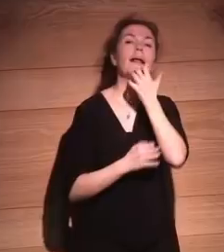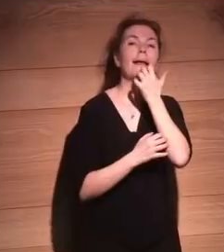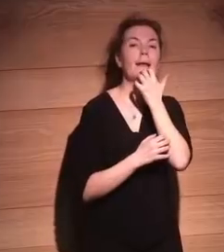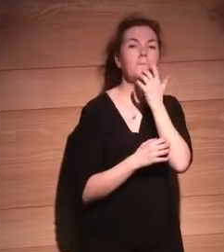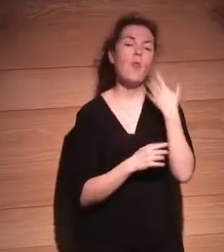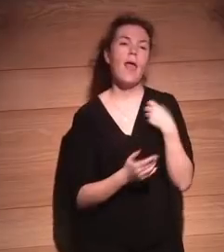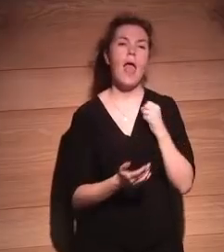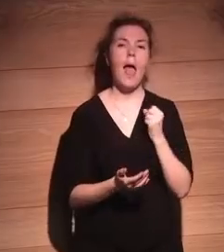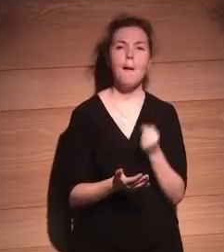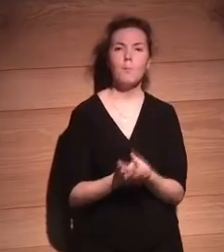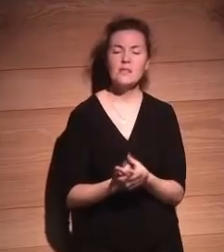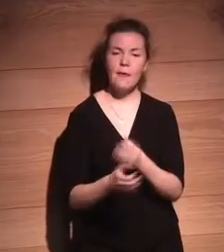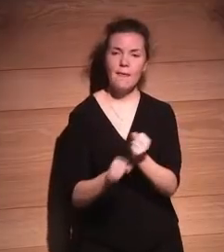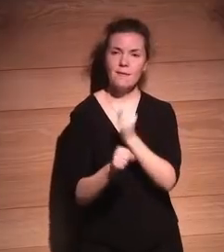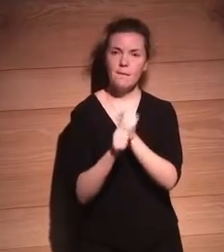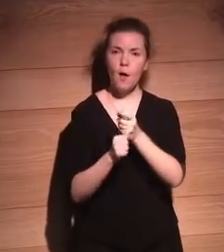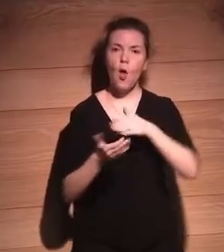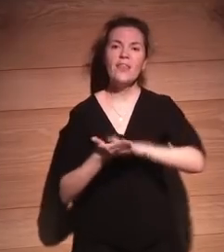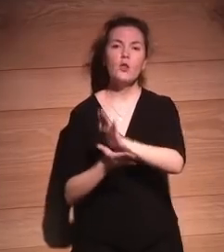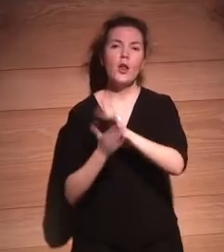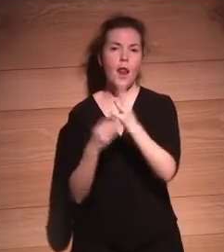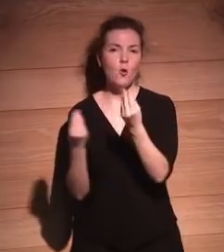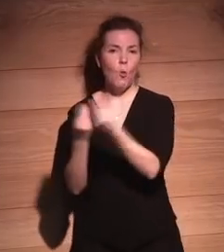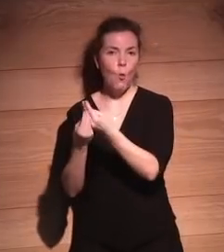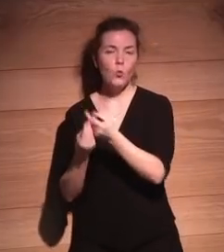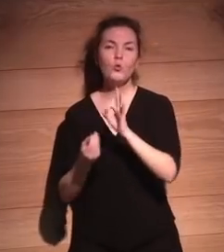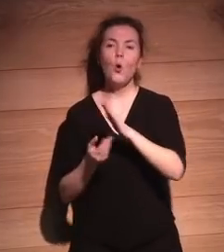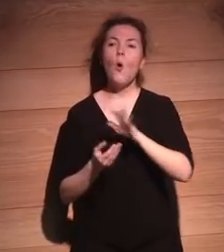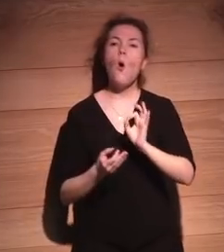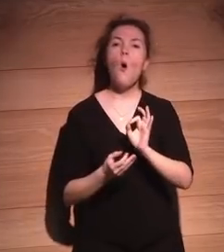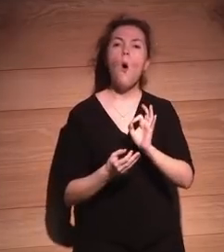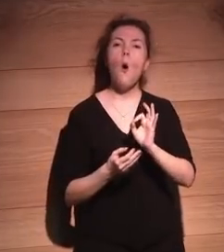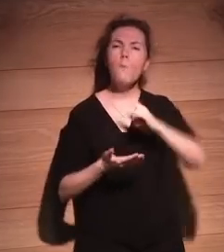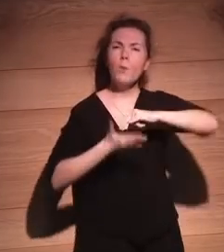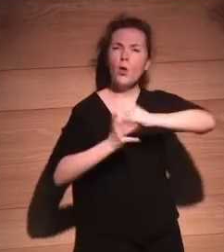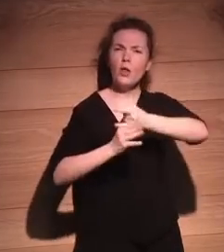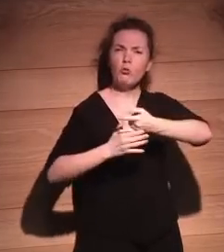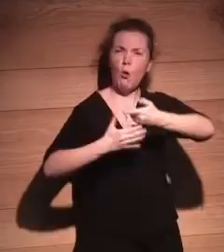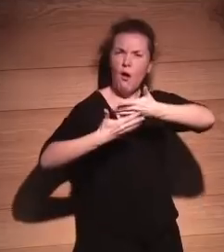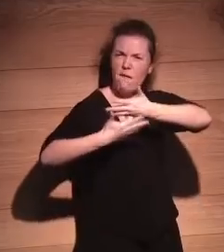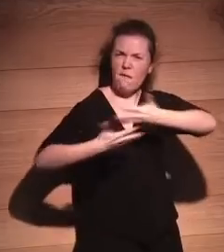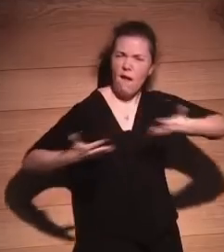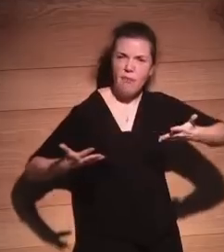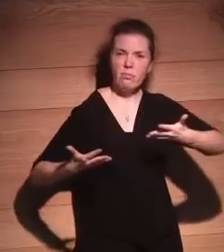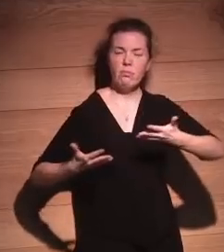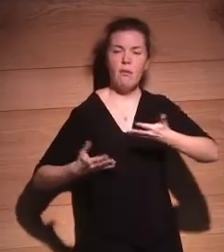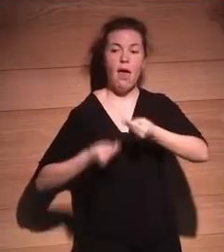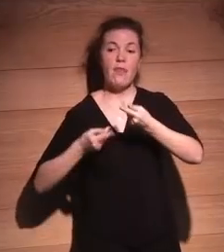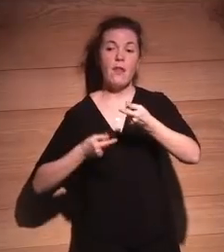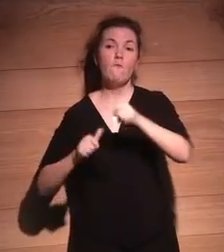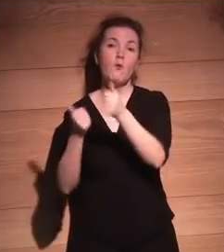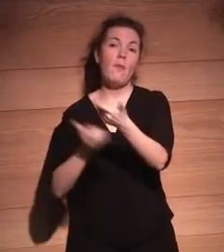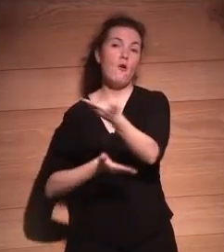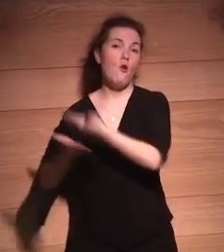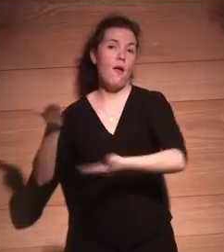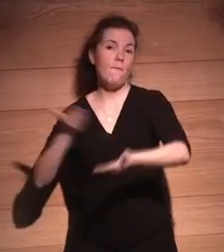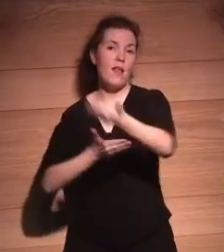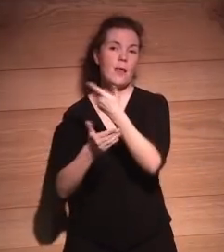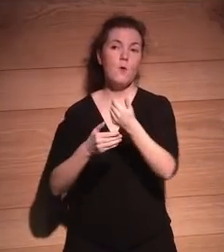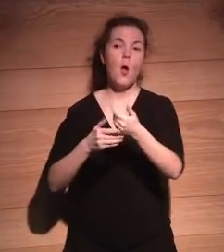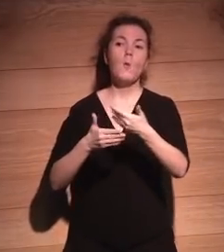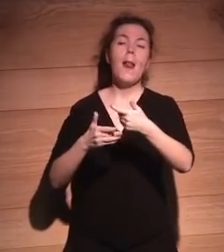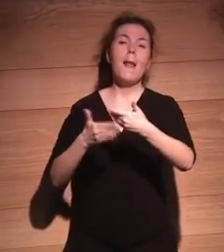de apuestas de trabajo editorial conjunto o de abordar grandes proyectos de manera colaborativa entre